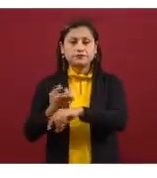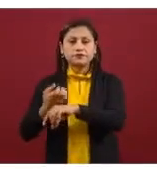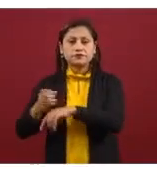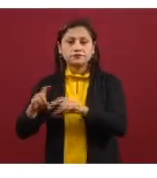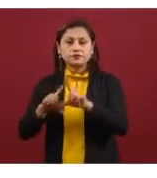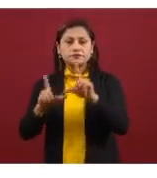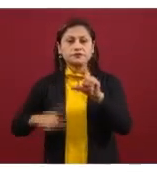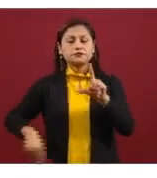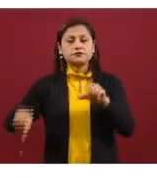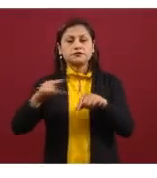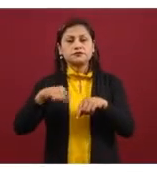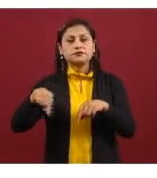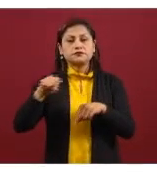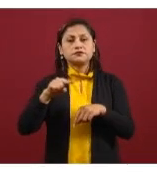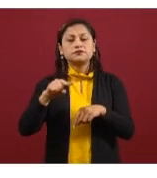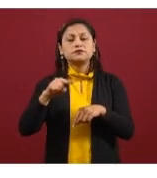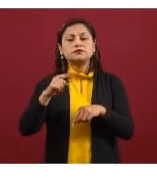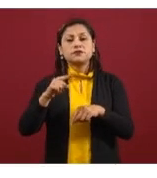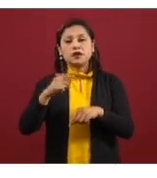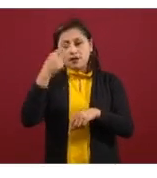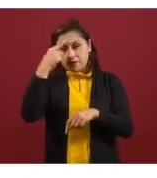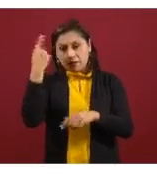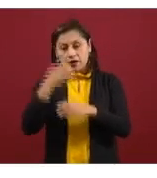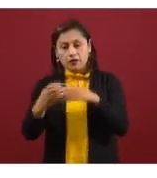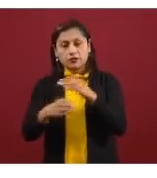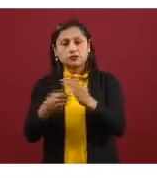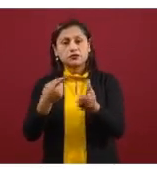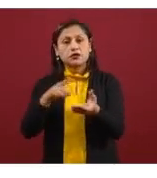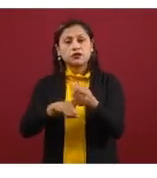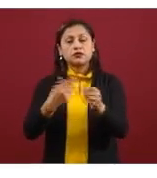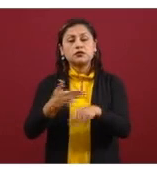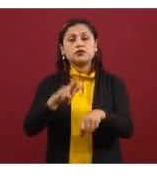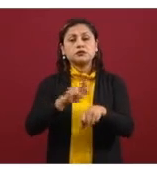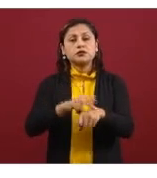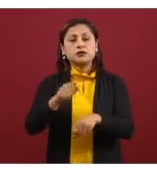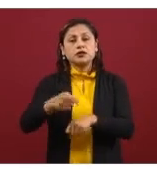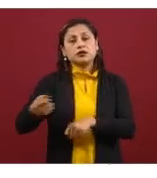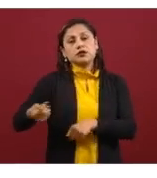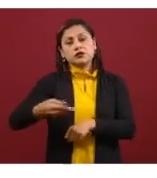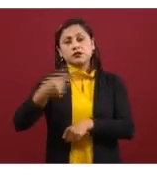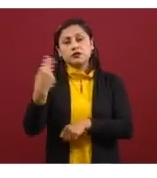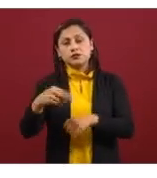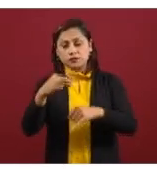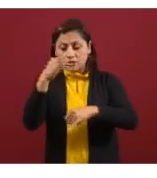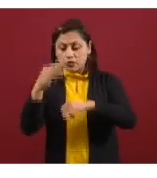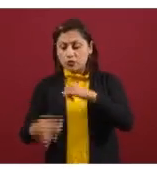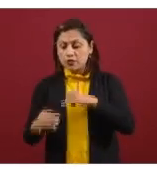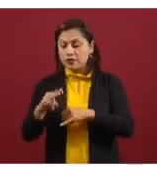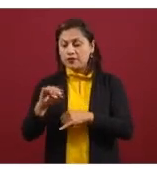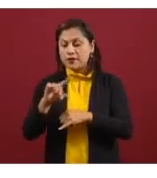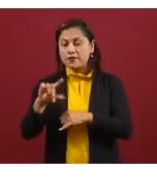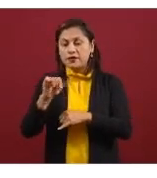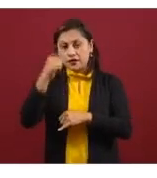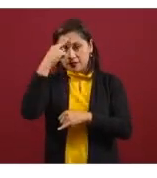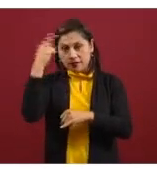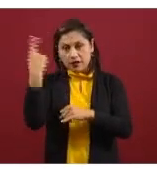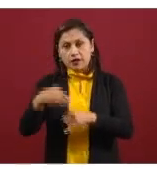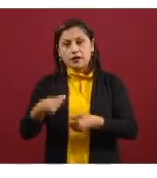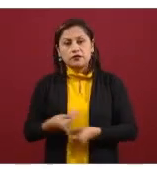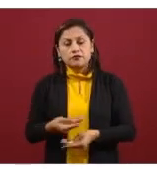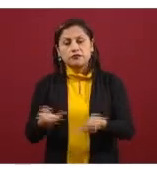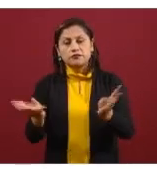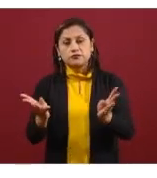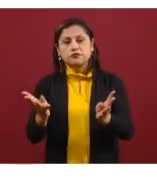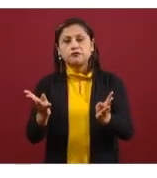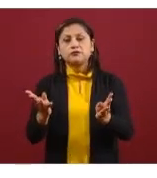curación en lo que se denomina la última milla de la cadena de suministro, mediante la definición